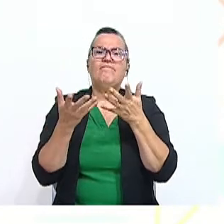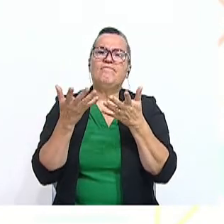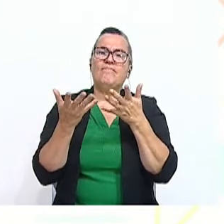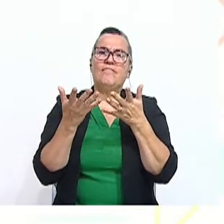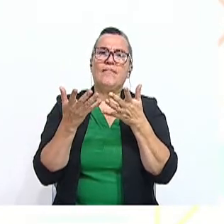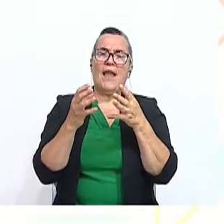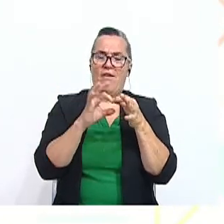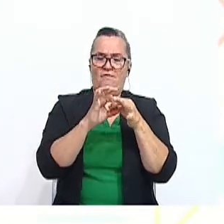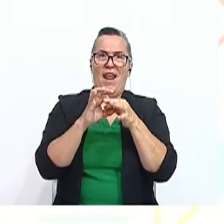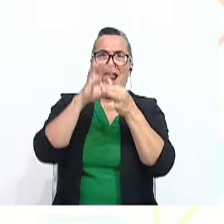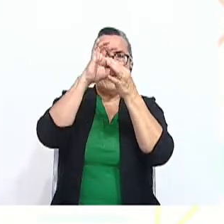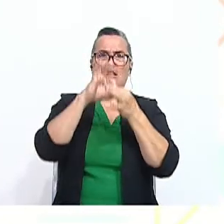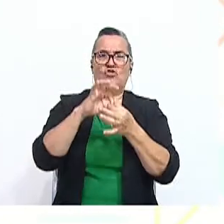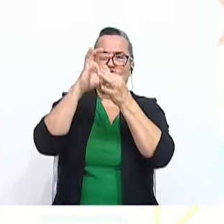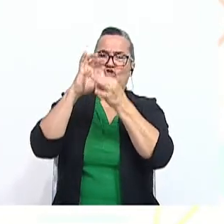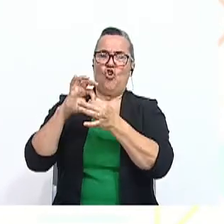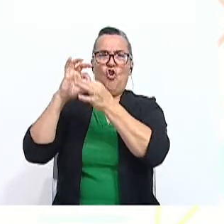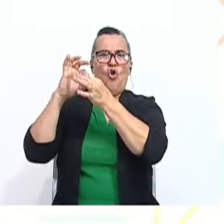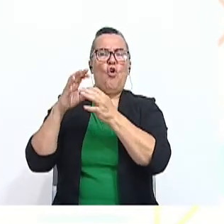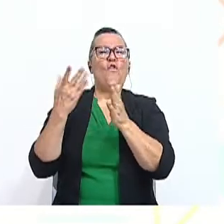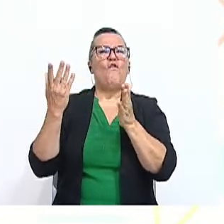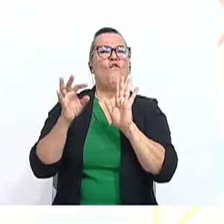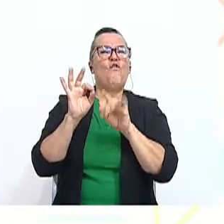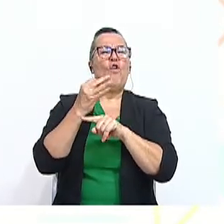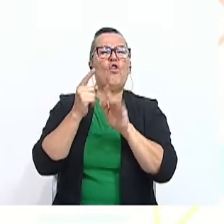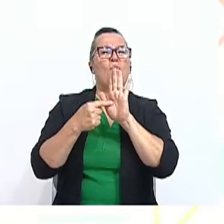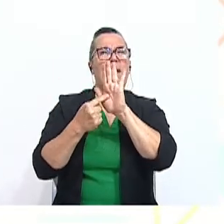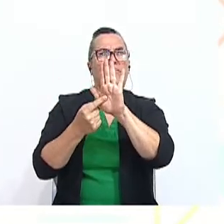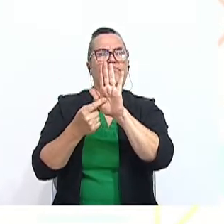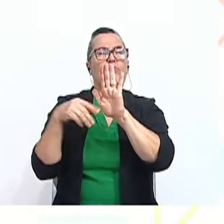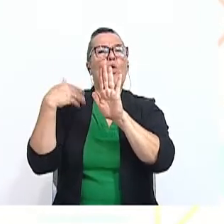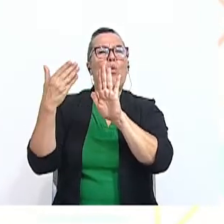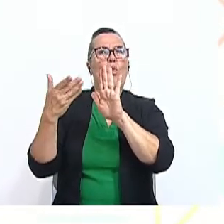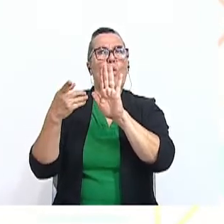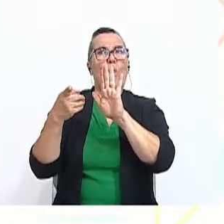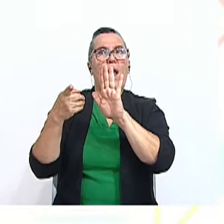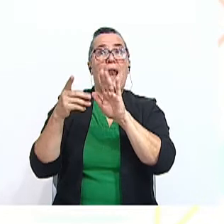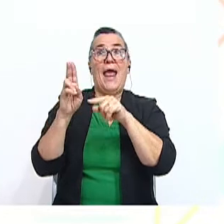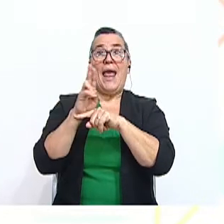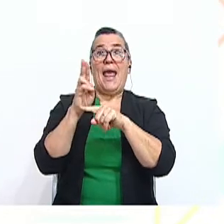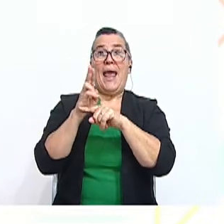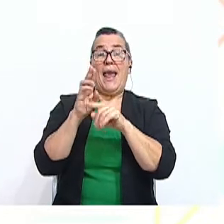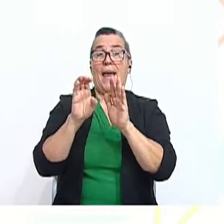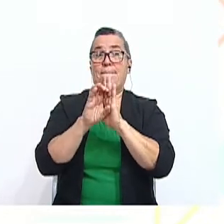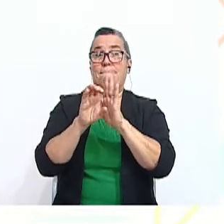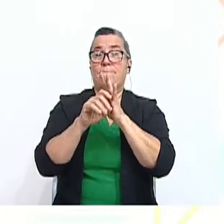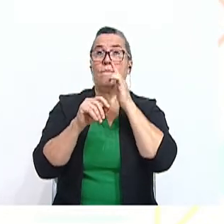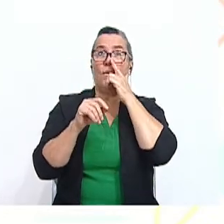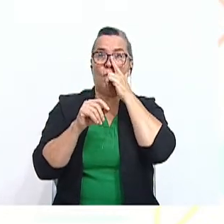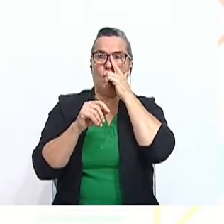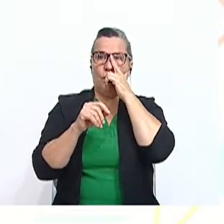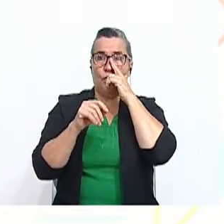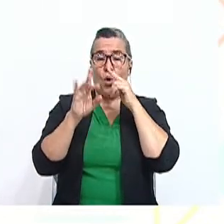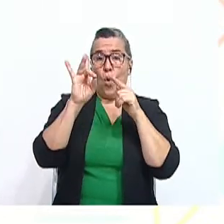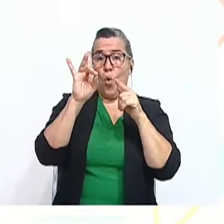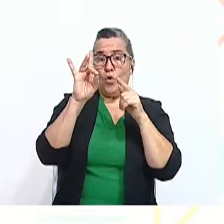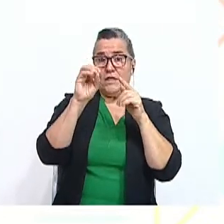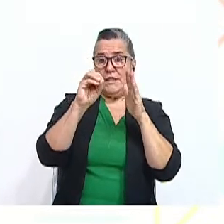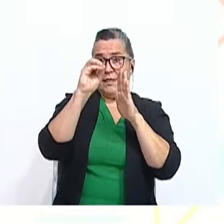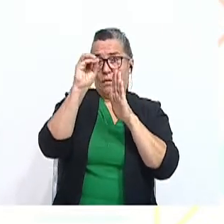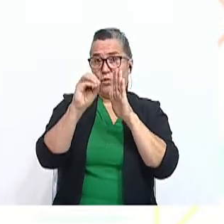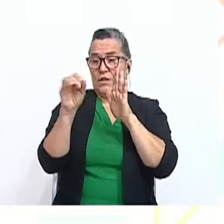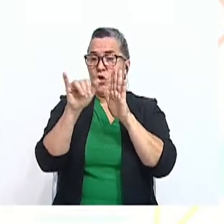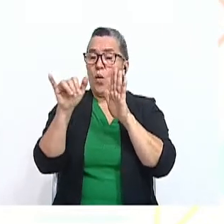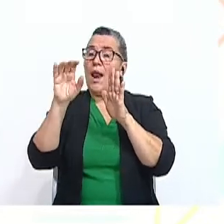esta relación de la siguiente forma. Si utilizamos y recordamos que el 80% es igual